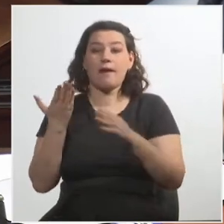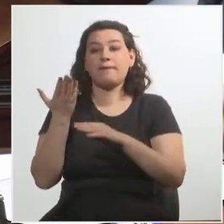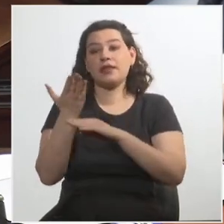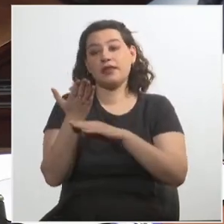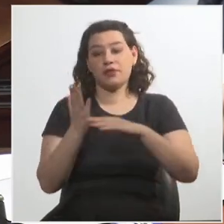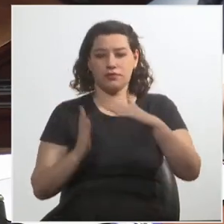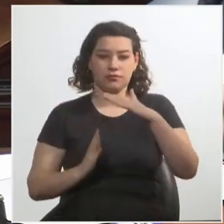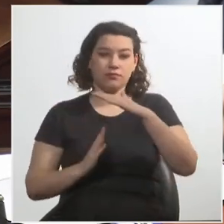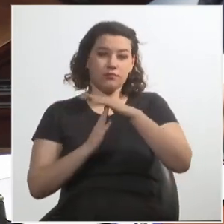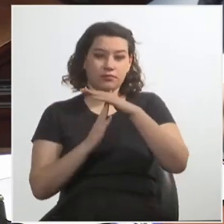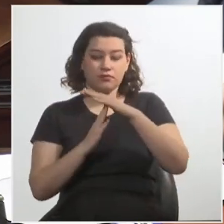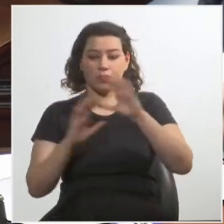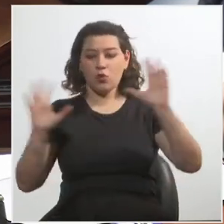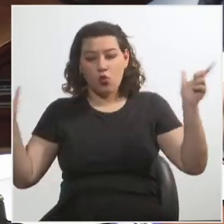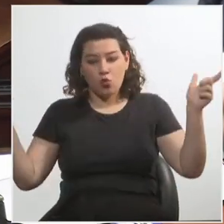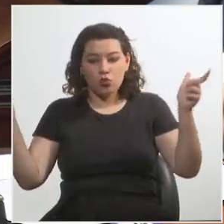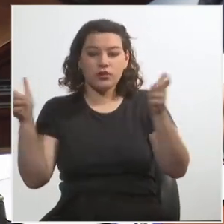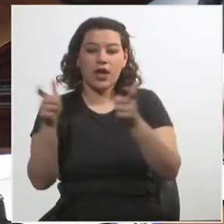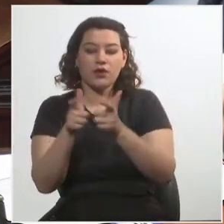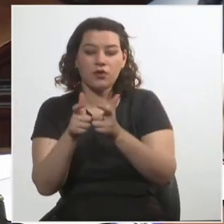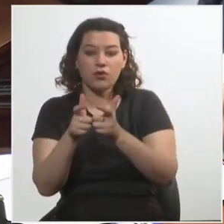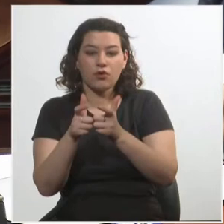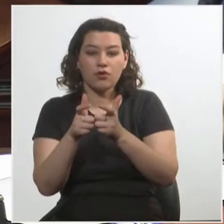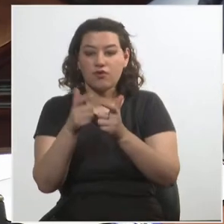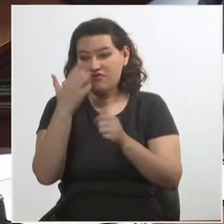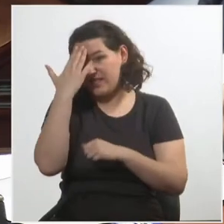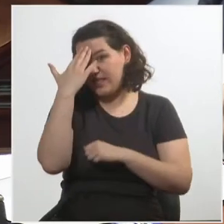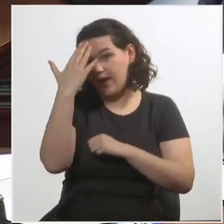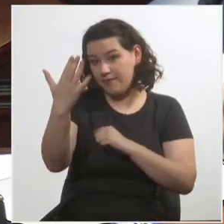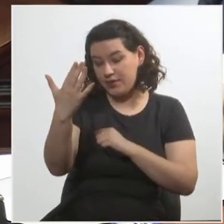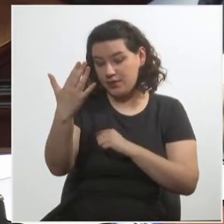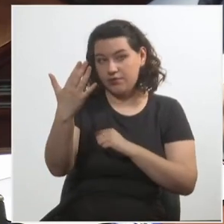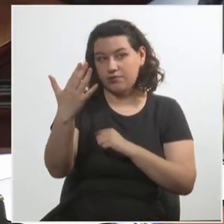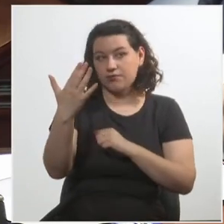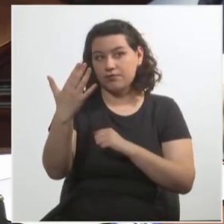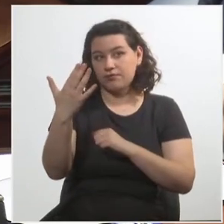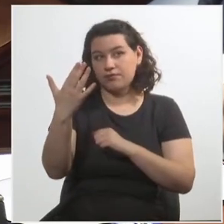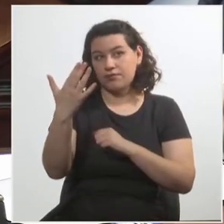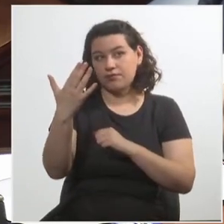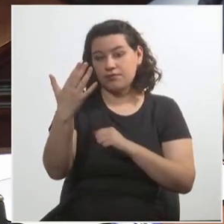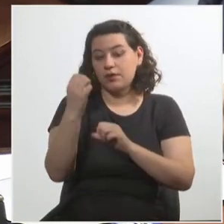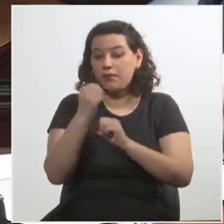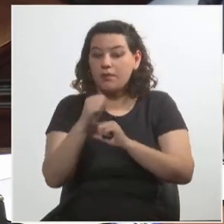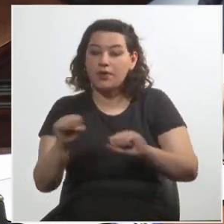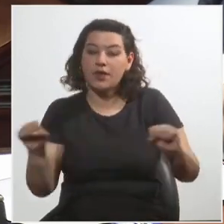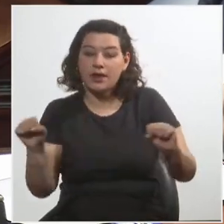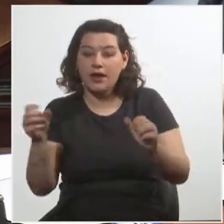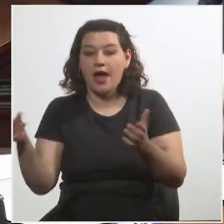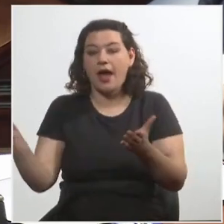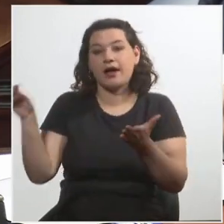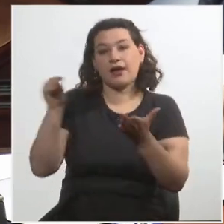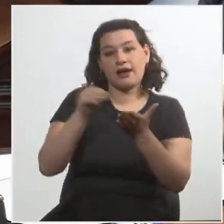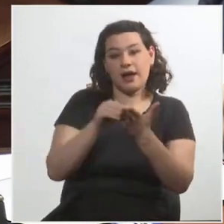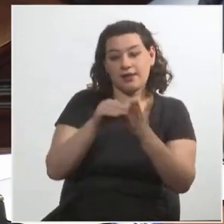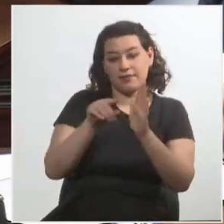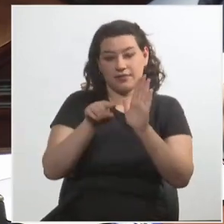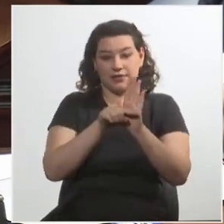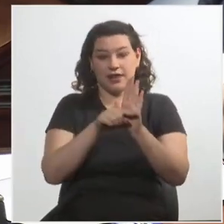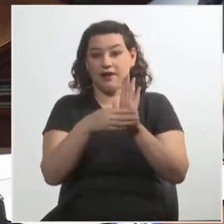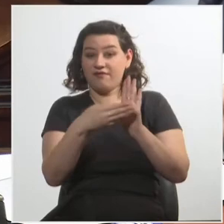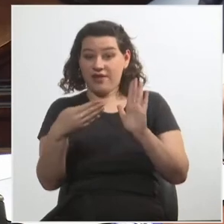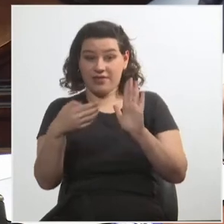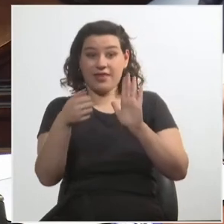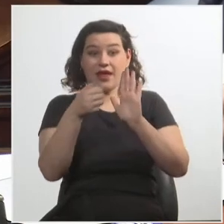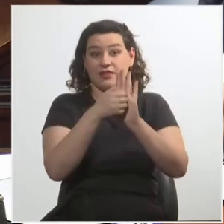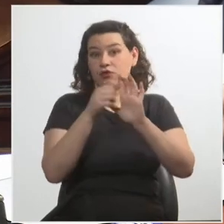intermedio juntarnos con la bancada del frente amplio y este poder agregarle al literal B del artículo